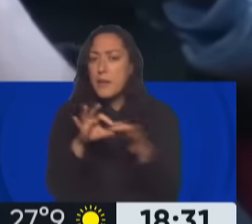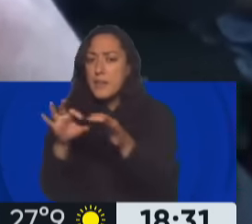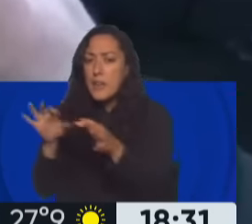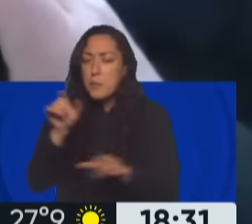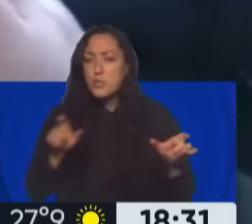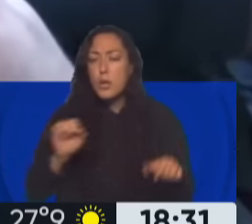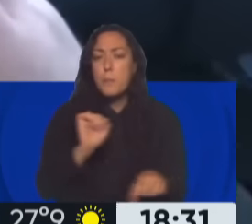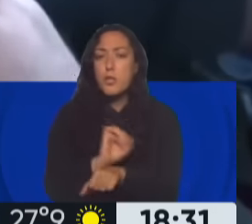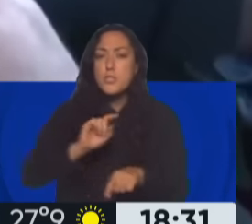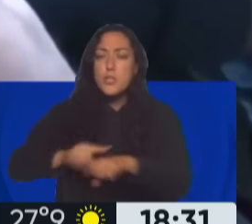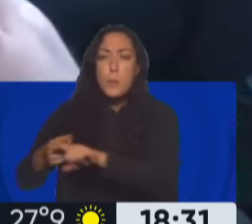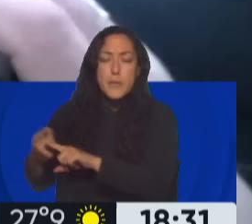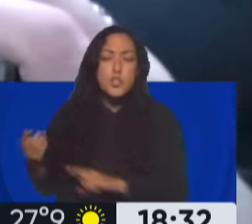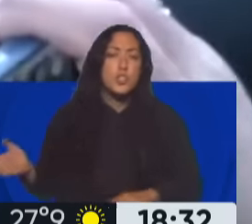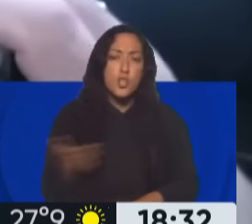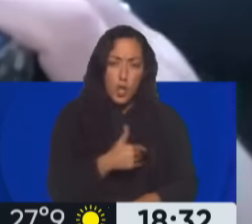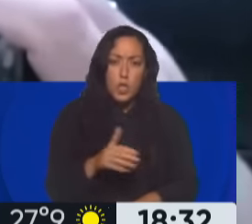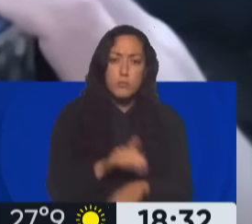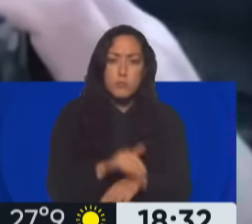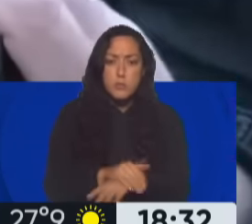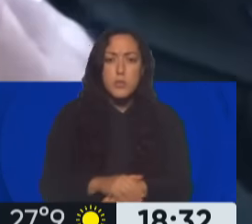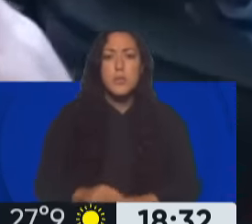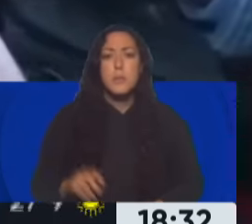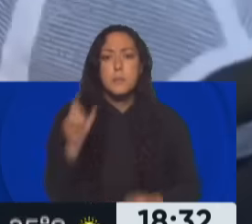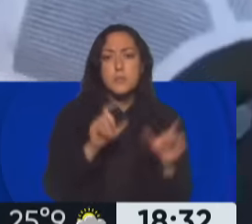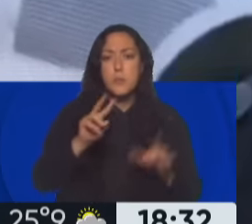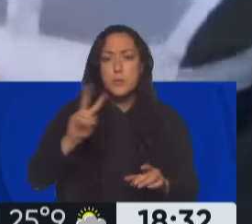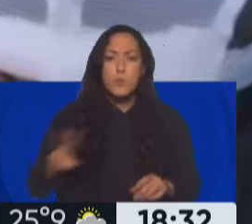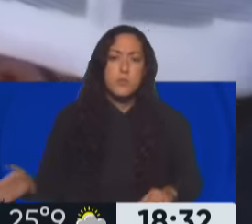presos políticos en Venezuela y con la libertad de todos los venezolanos.